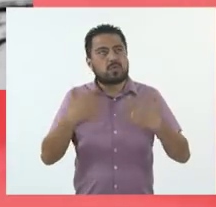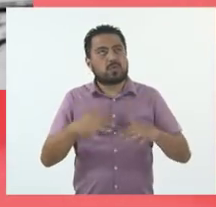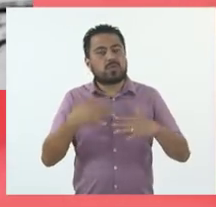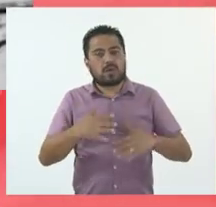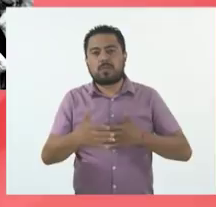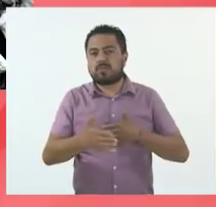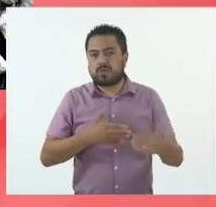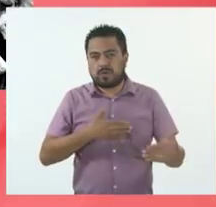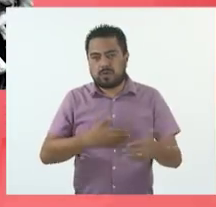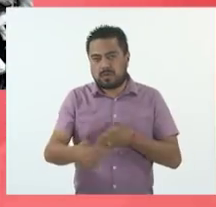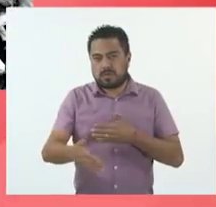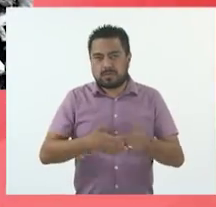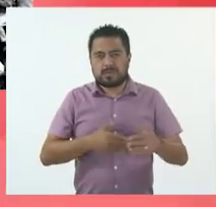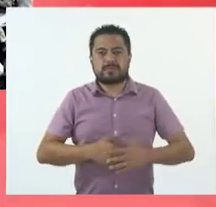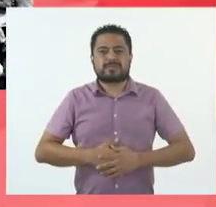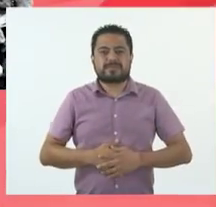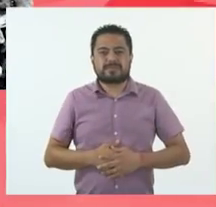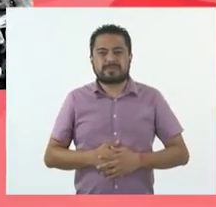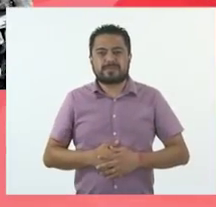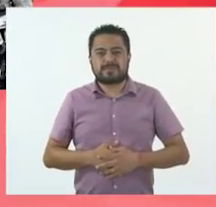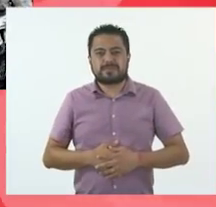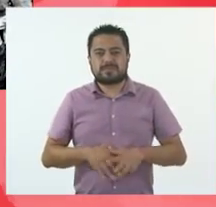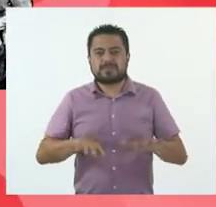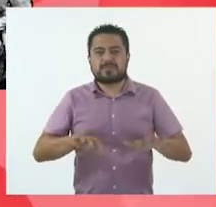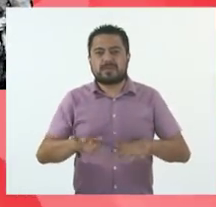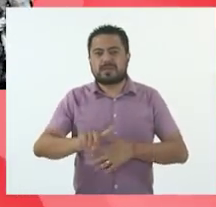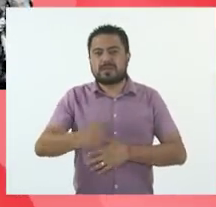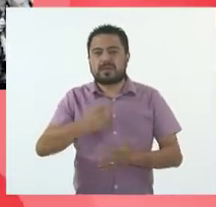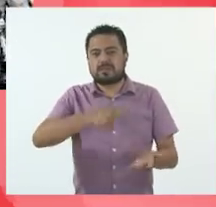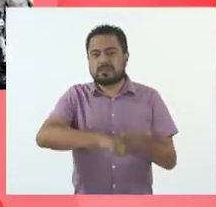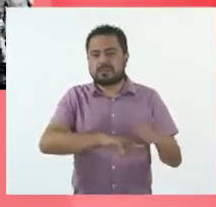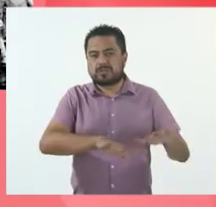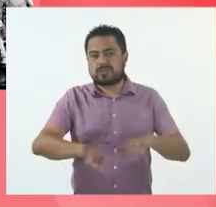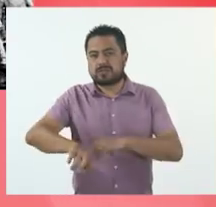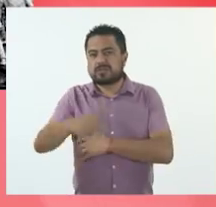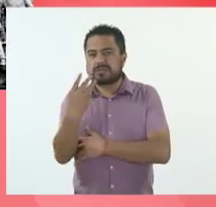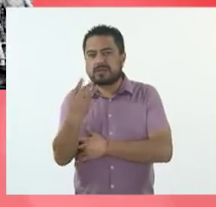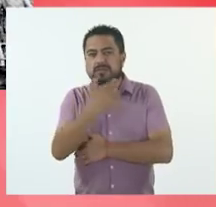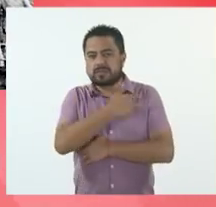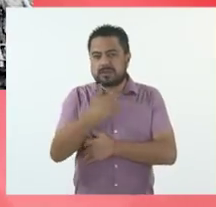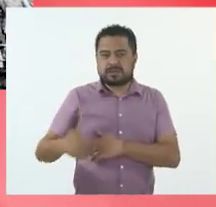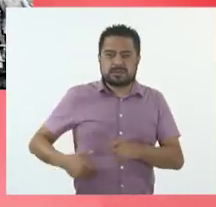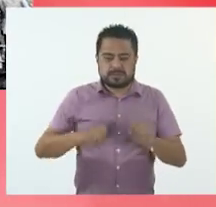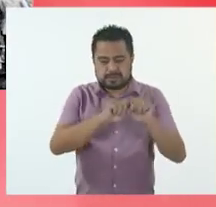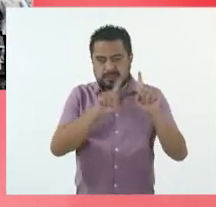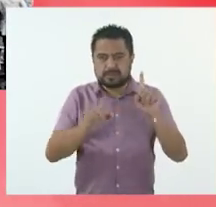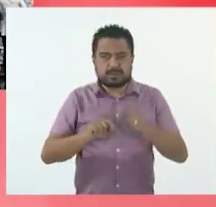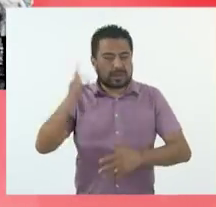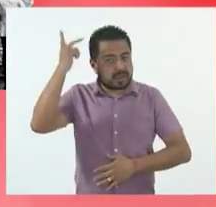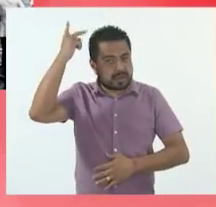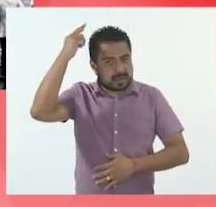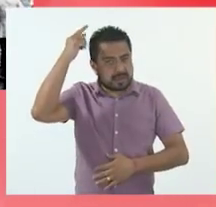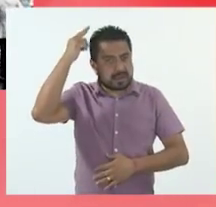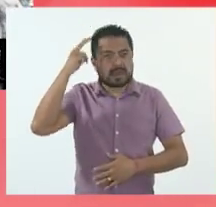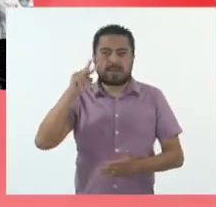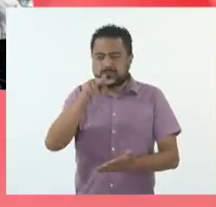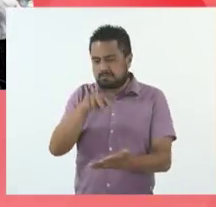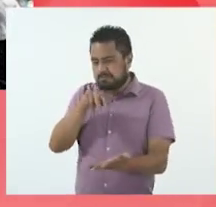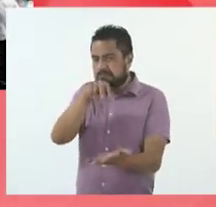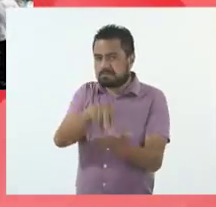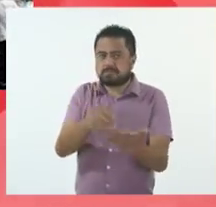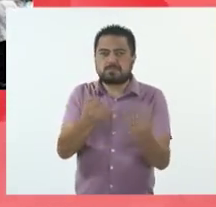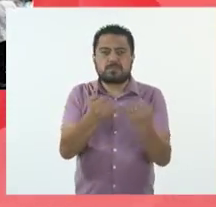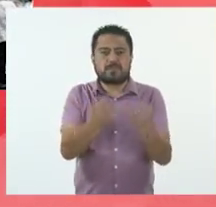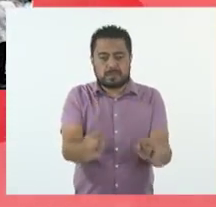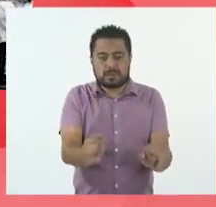y moderno. El 19 de diciembre de 1903, el presidente de la República, Porfirio Díaz, vino a este lugar para